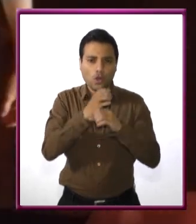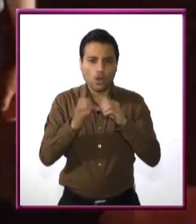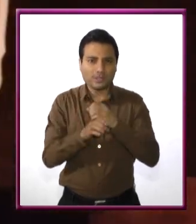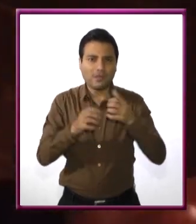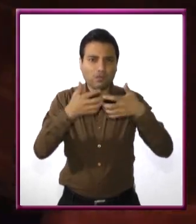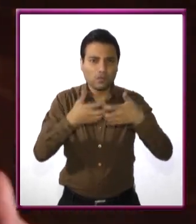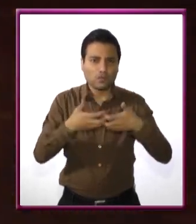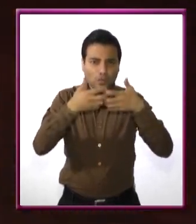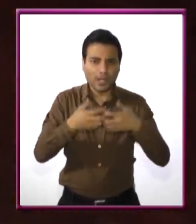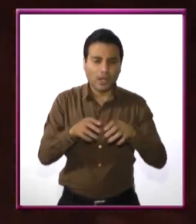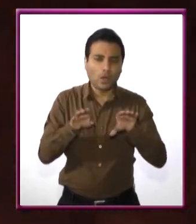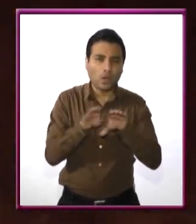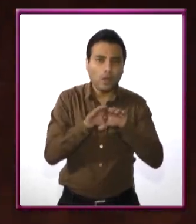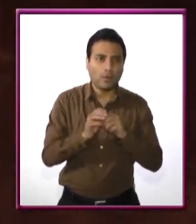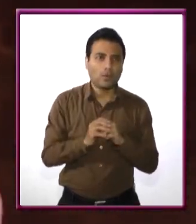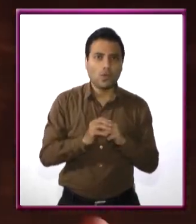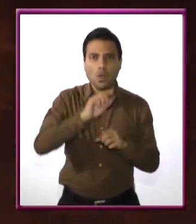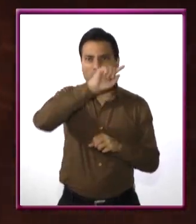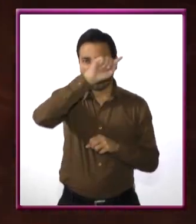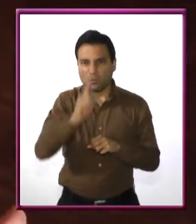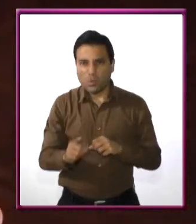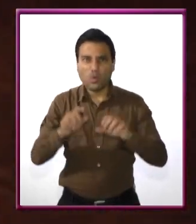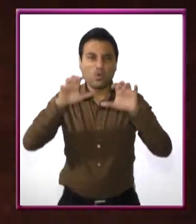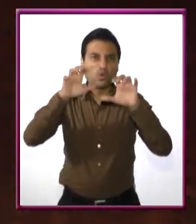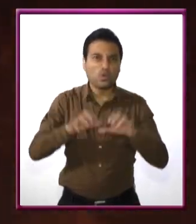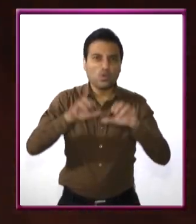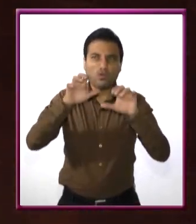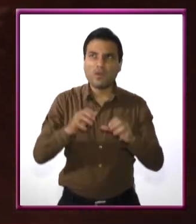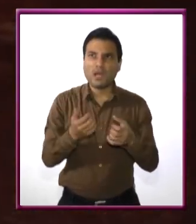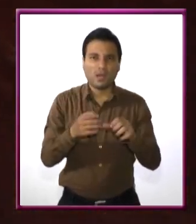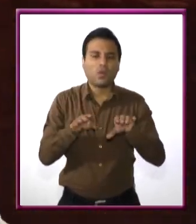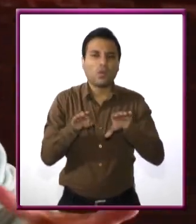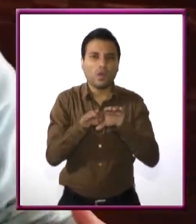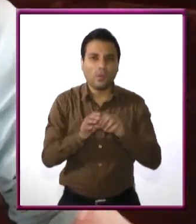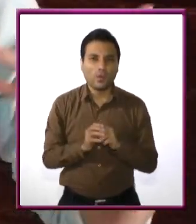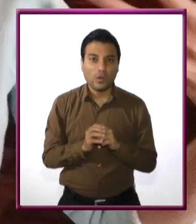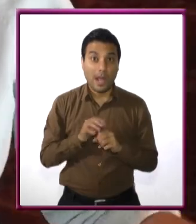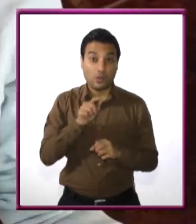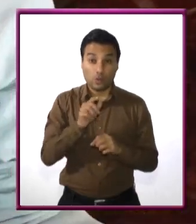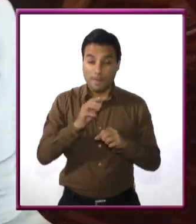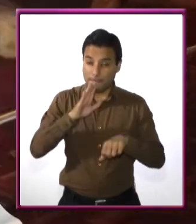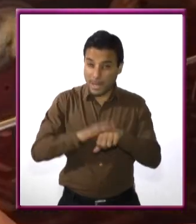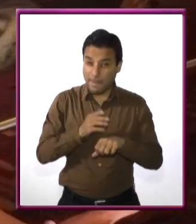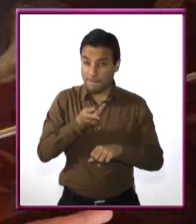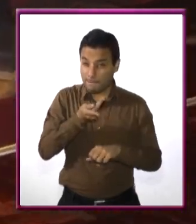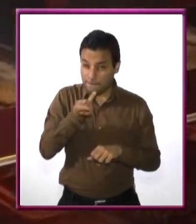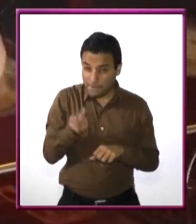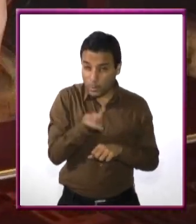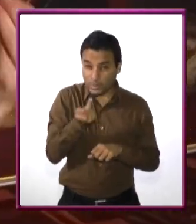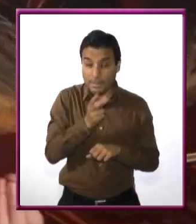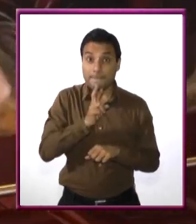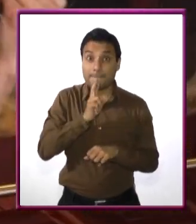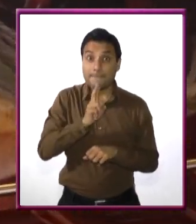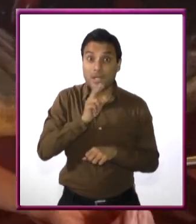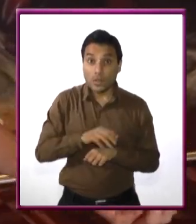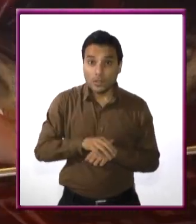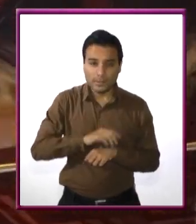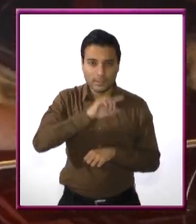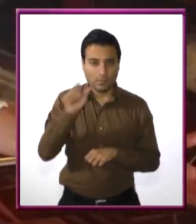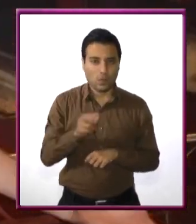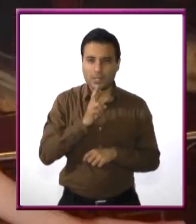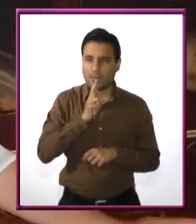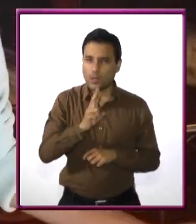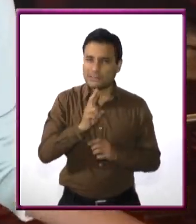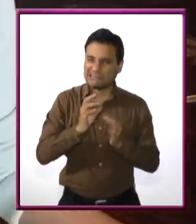funcionan las cosas o por qué ocurren los fenómenos en la naturaleza, no? Sí, y mientras mejores preguntas hagamos, mejores